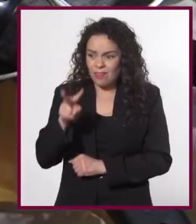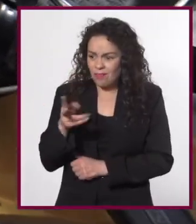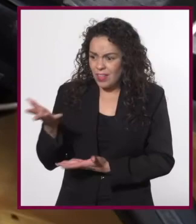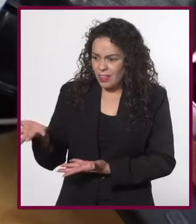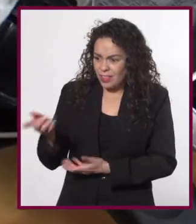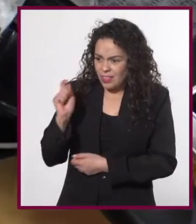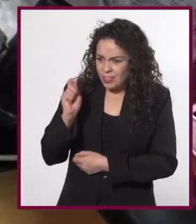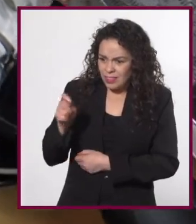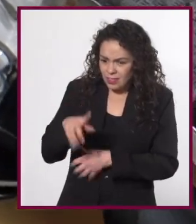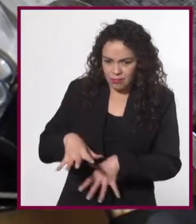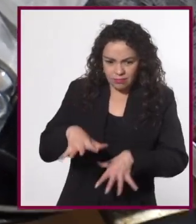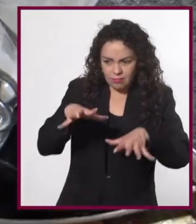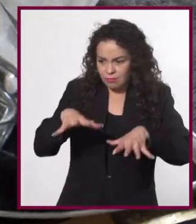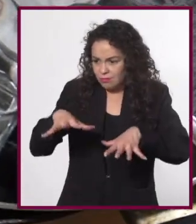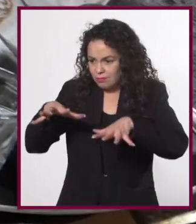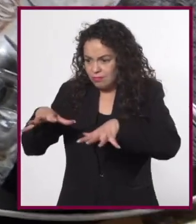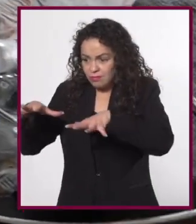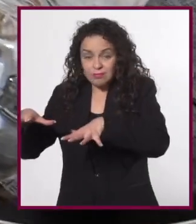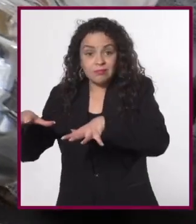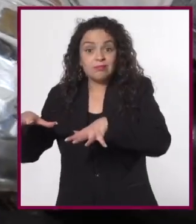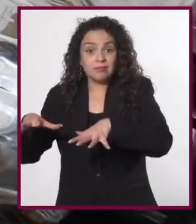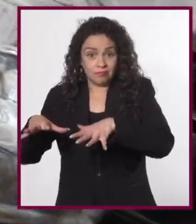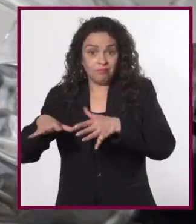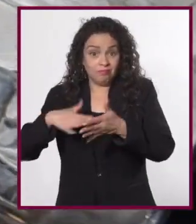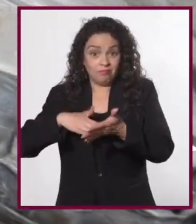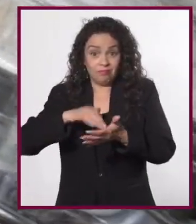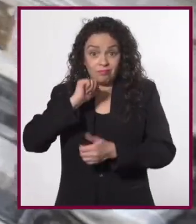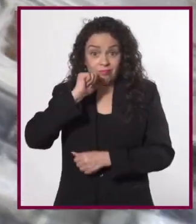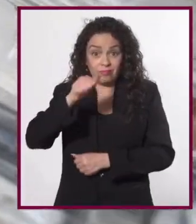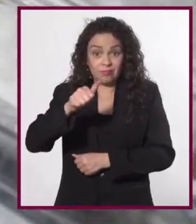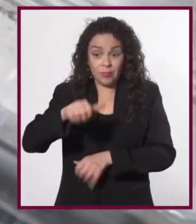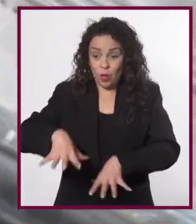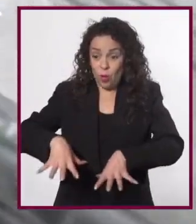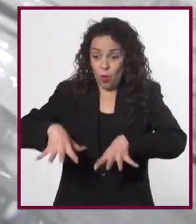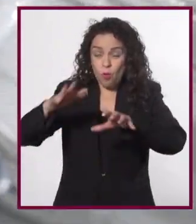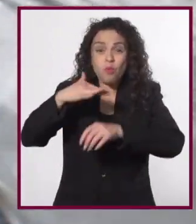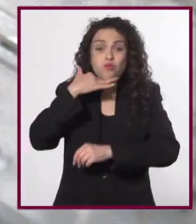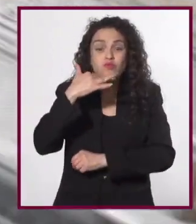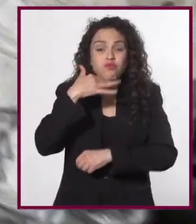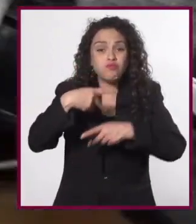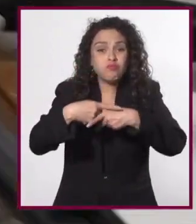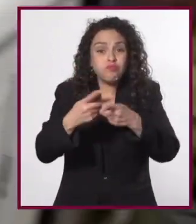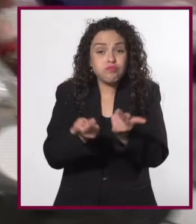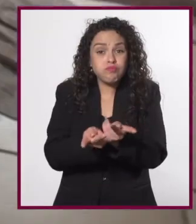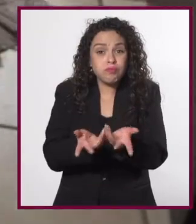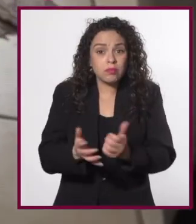Aquí vemos un clásico comportamiento que consiste en dejar platos sucios en la cocina